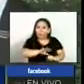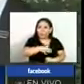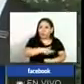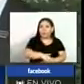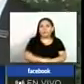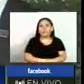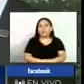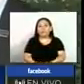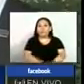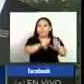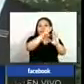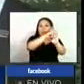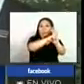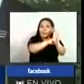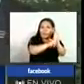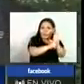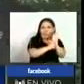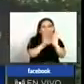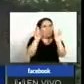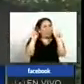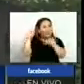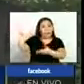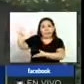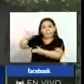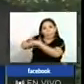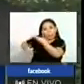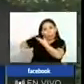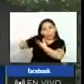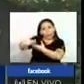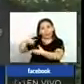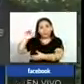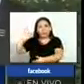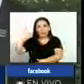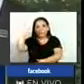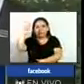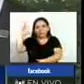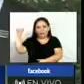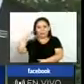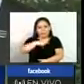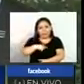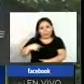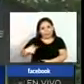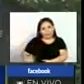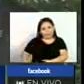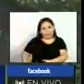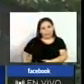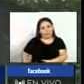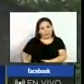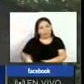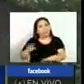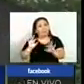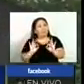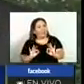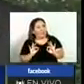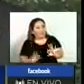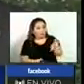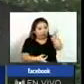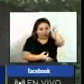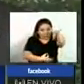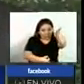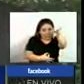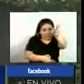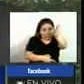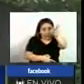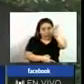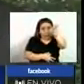por reglas en el tema de exportación propias del país de China se ha tenido que documentar